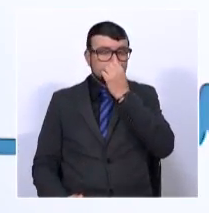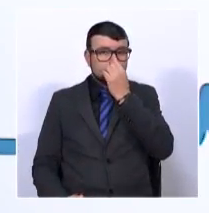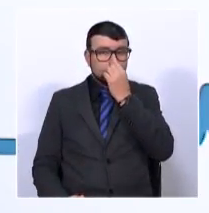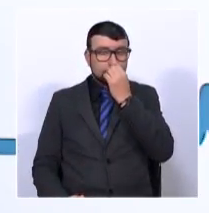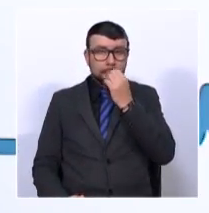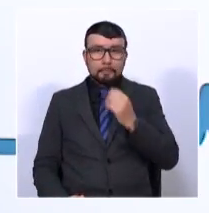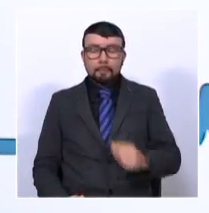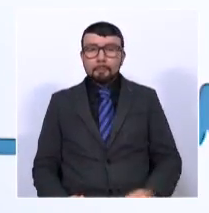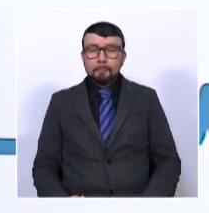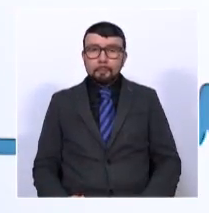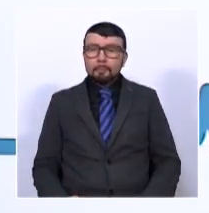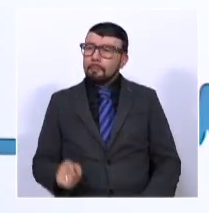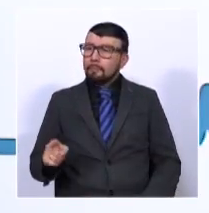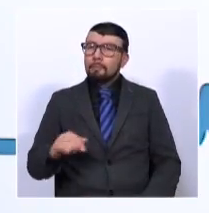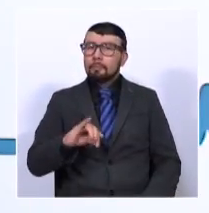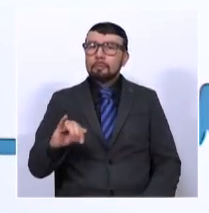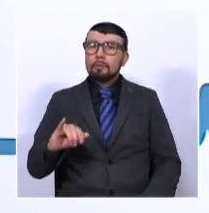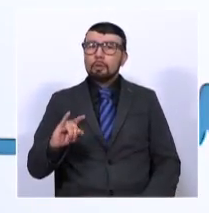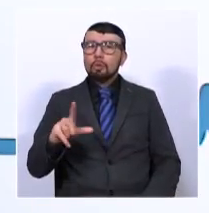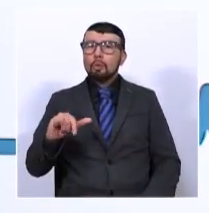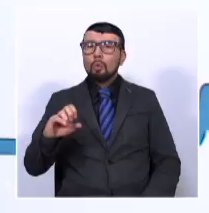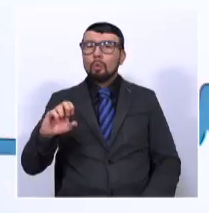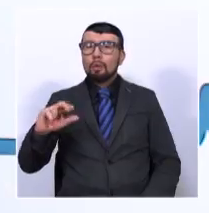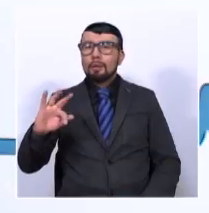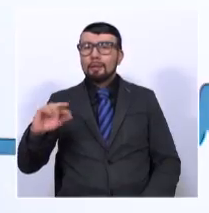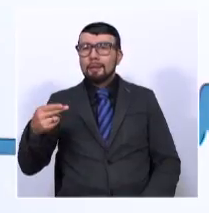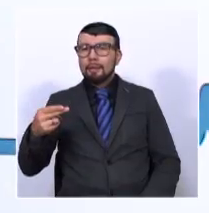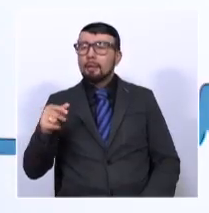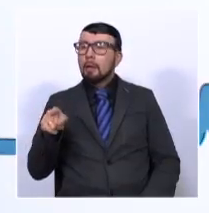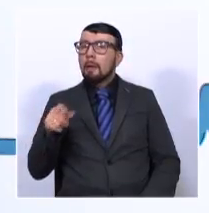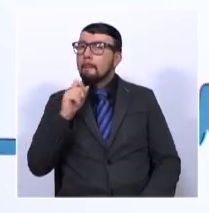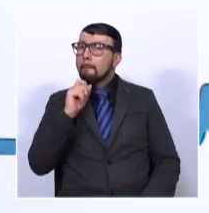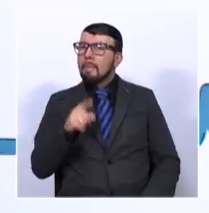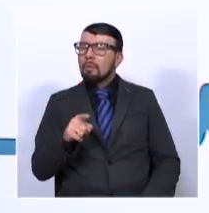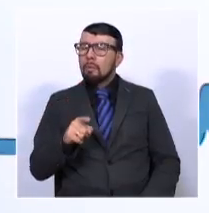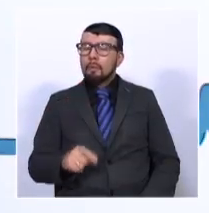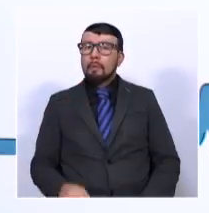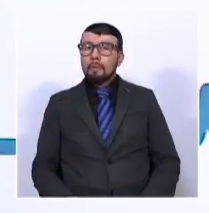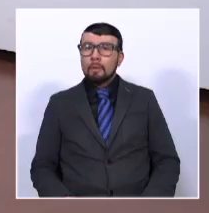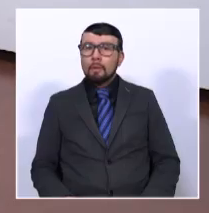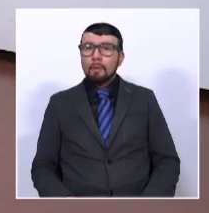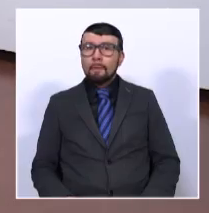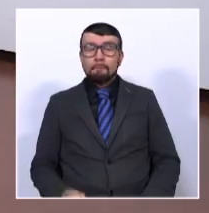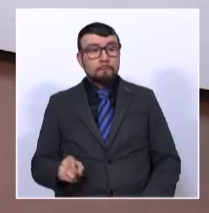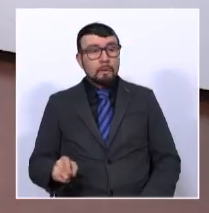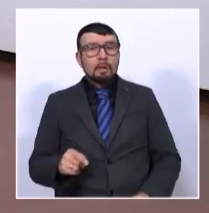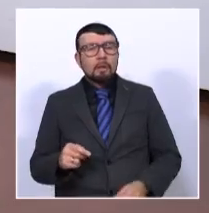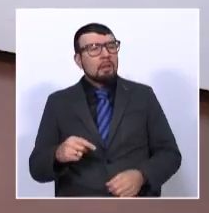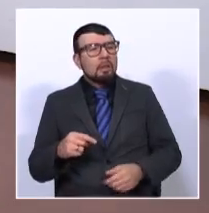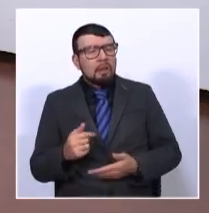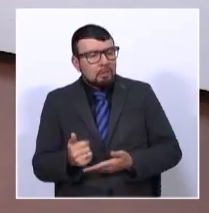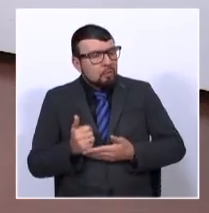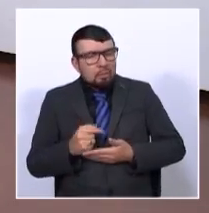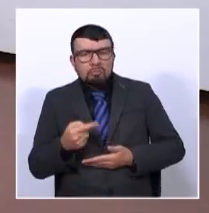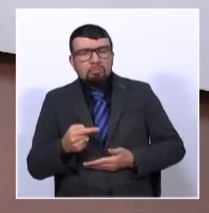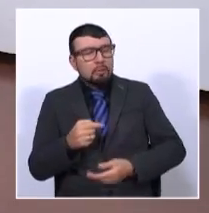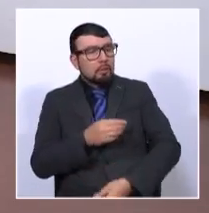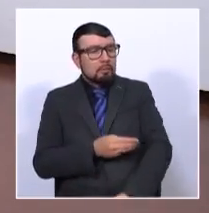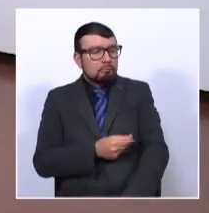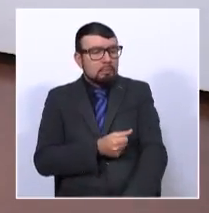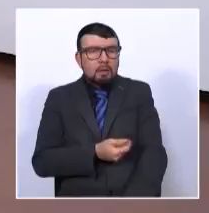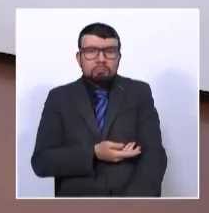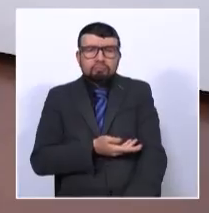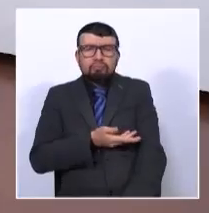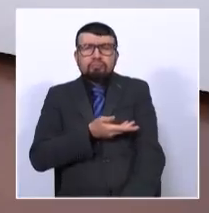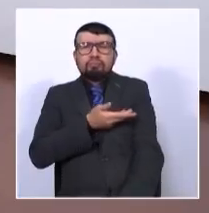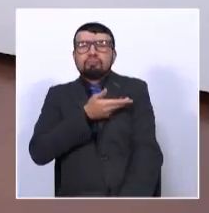Dice, este es de Juliet Karina, que pregunta, ¿es bueno para la tensión alta? ¿Qué es bueno para la tensión alta y para el